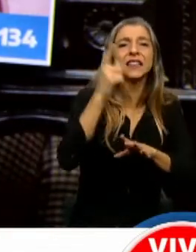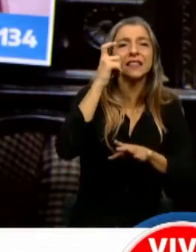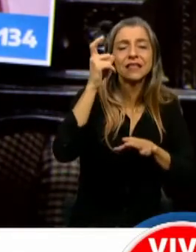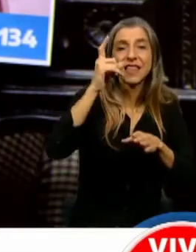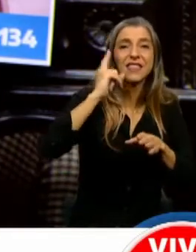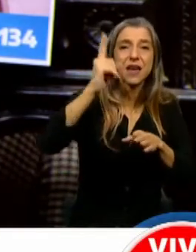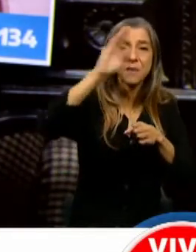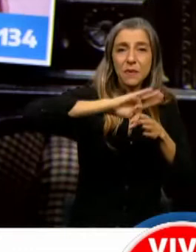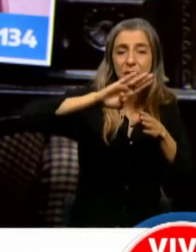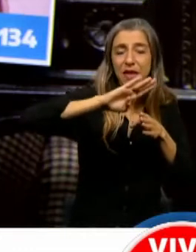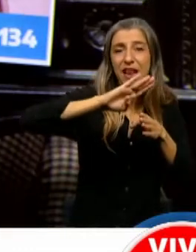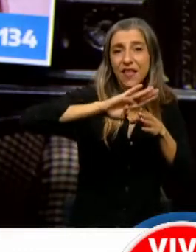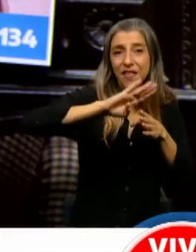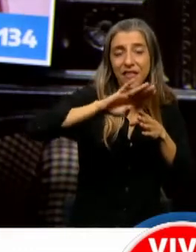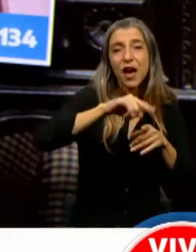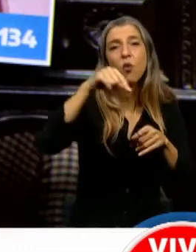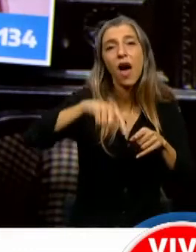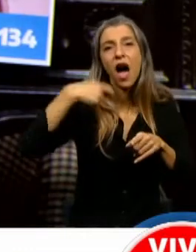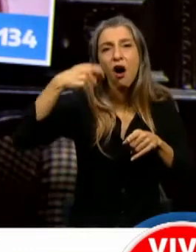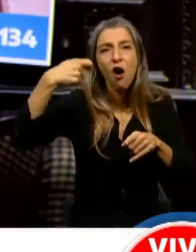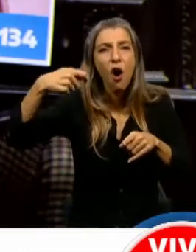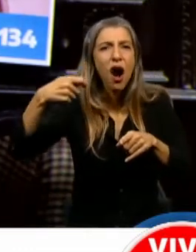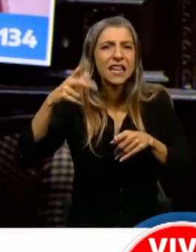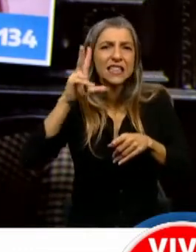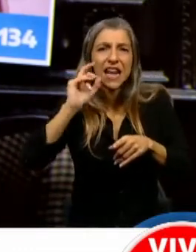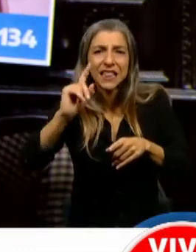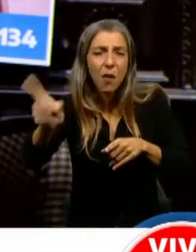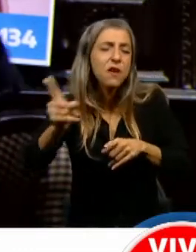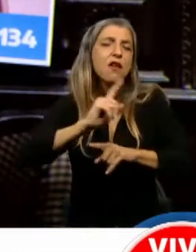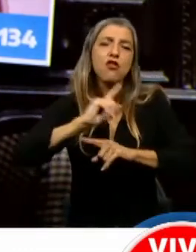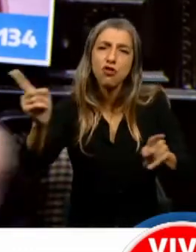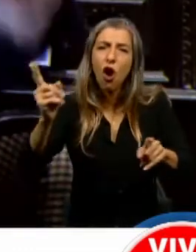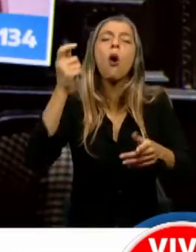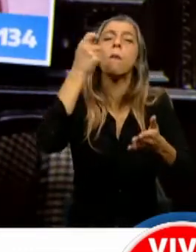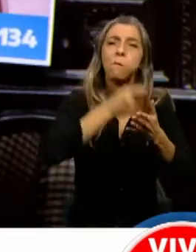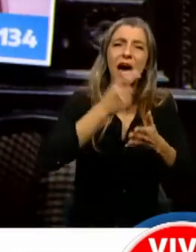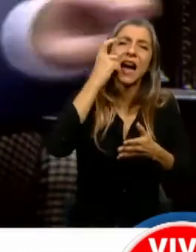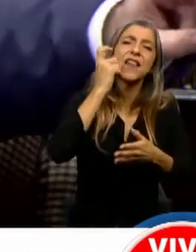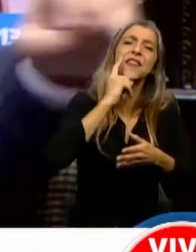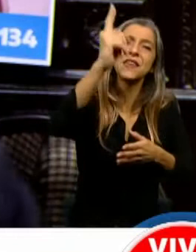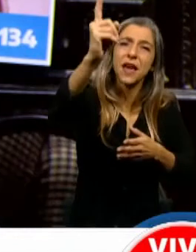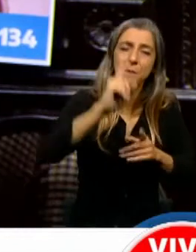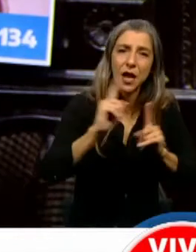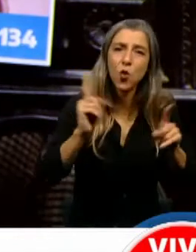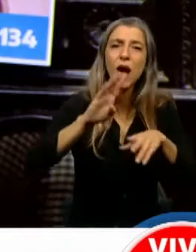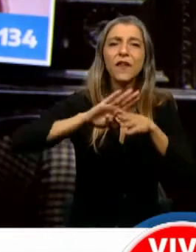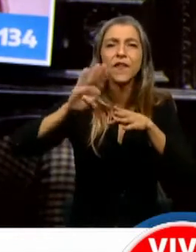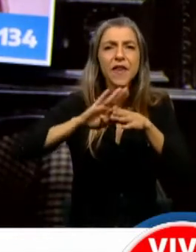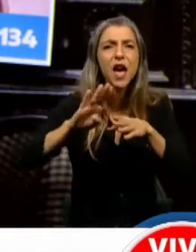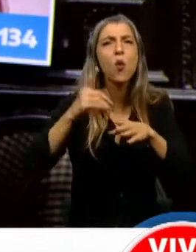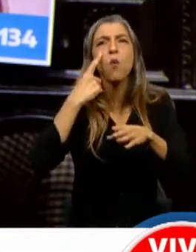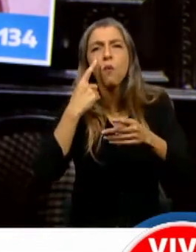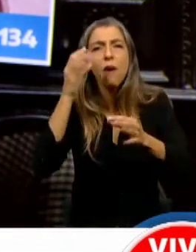intereses y multas se le fue a 20, 30.000, va a pagar los 10.000 pesos. Entonces, no hay deuda retroactiva, no hay